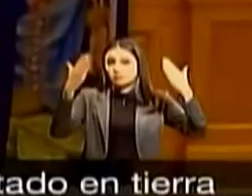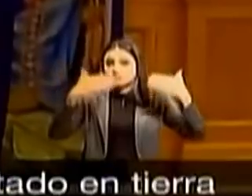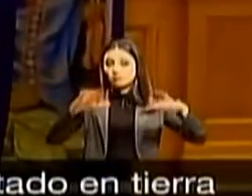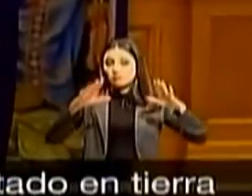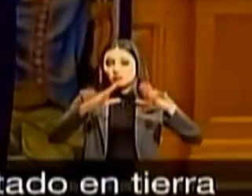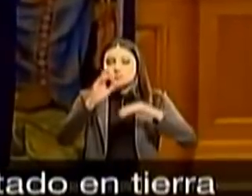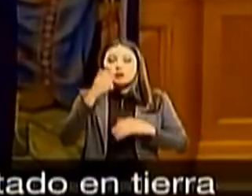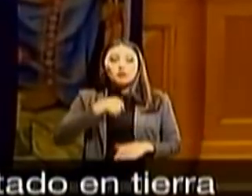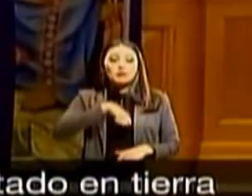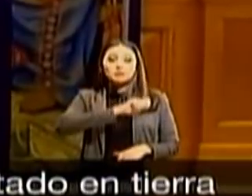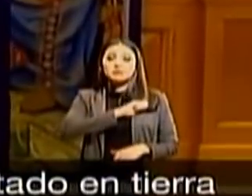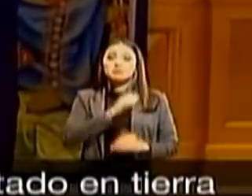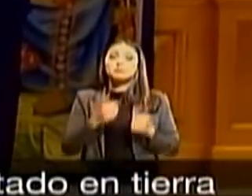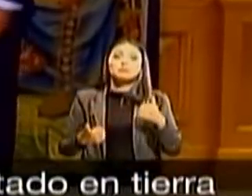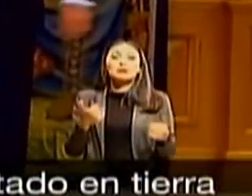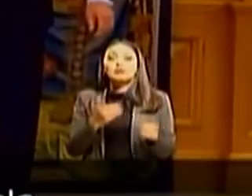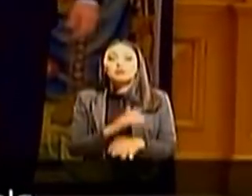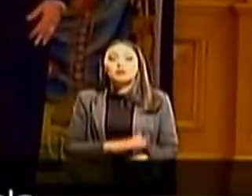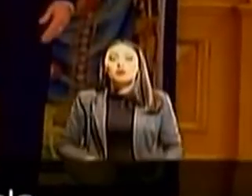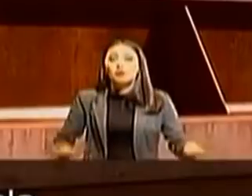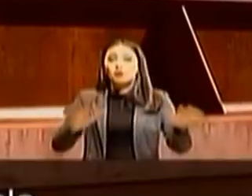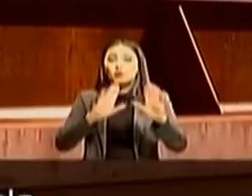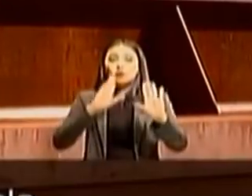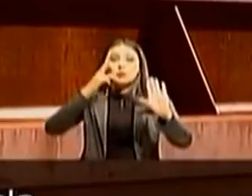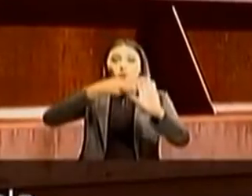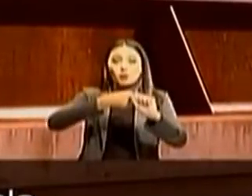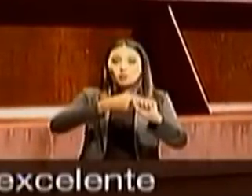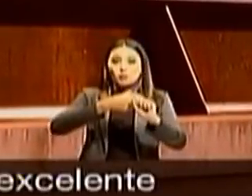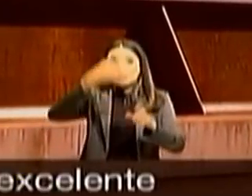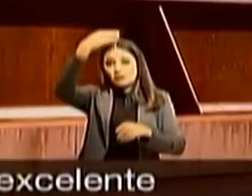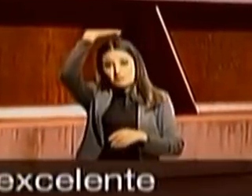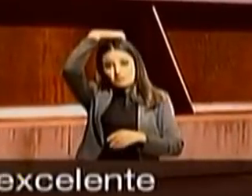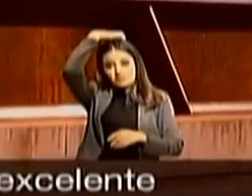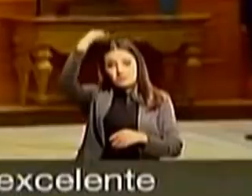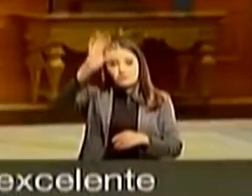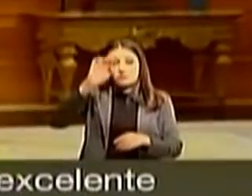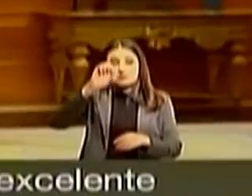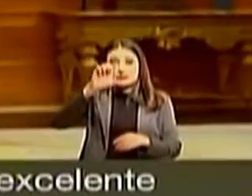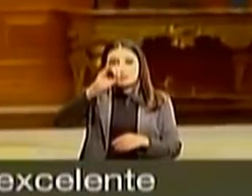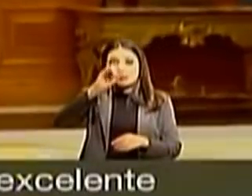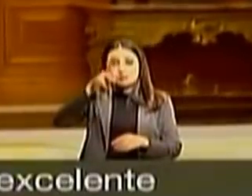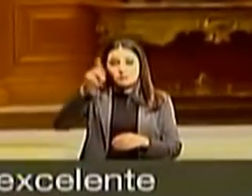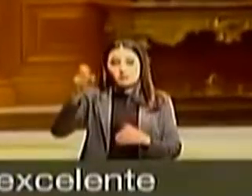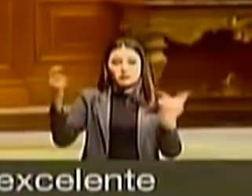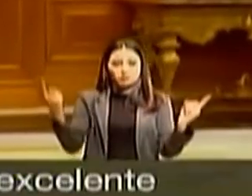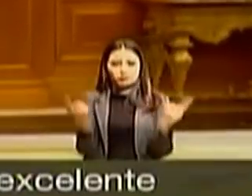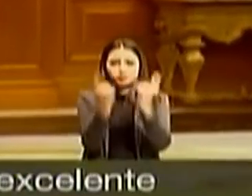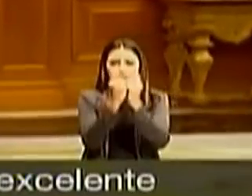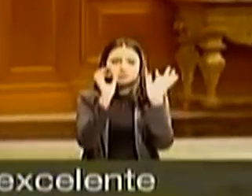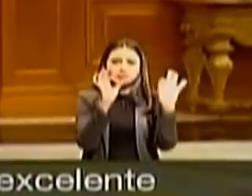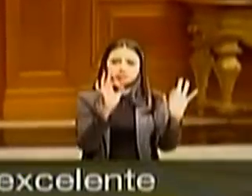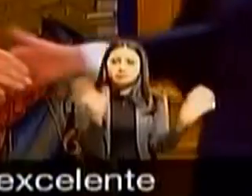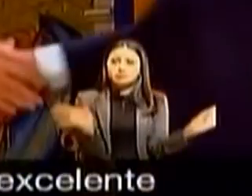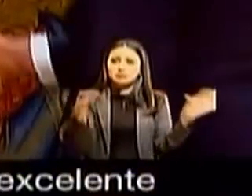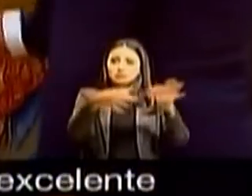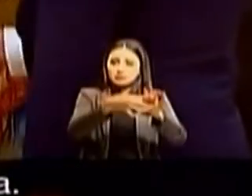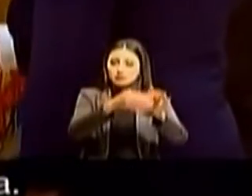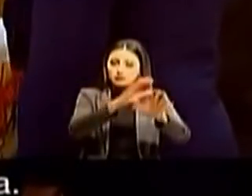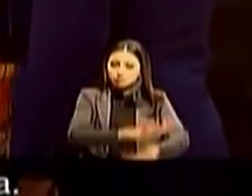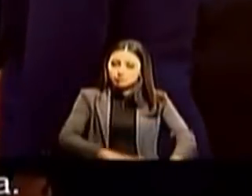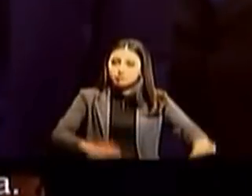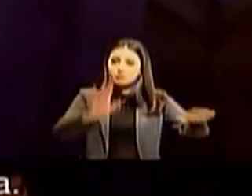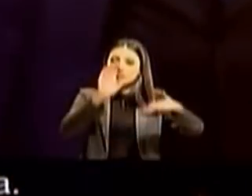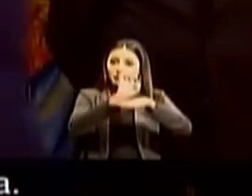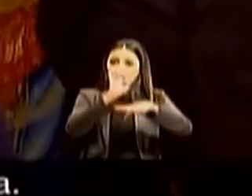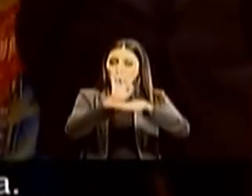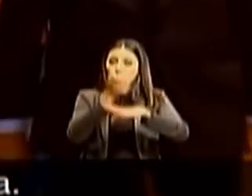española fue la audiencia con el rey Felipe VI en el Palacio de la Zarzuela, un encuentro que evidencia el excelente momento de las relaciones bilaterales